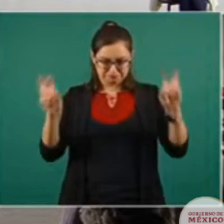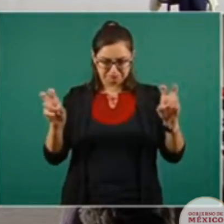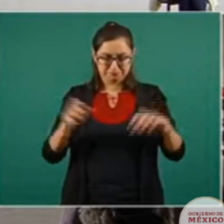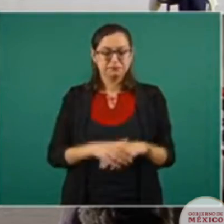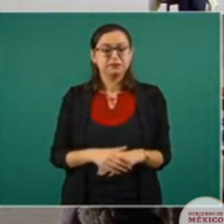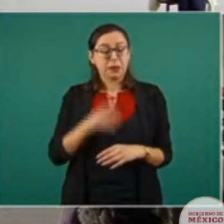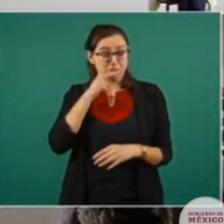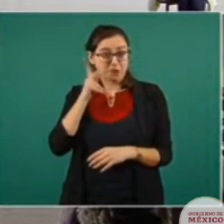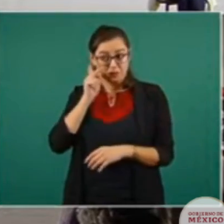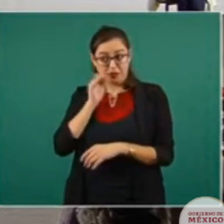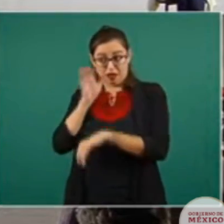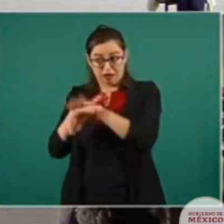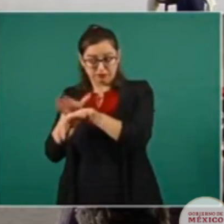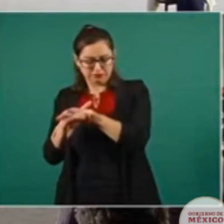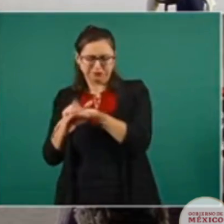Majestad,